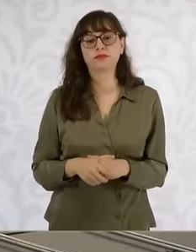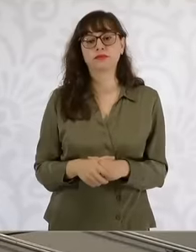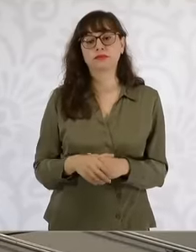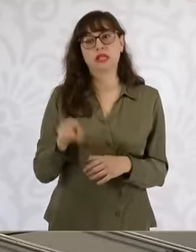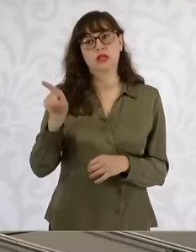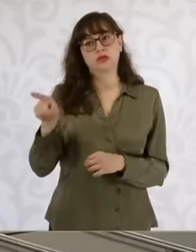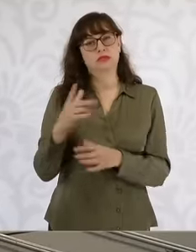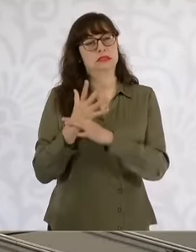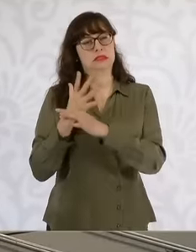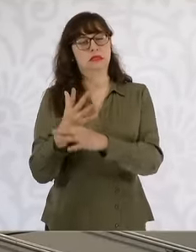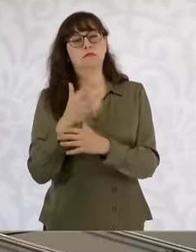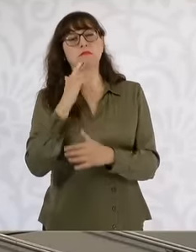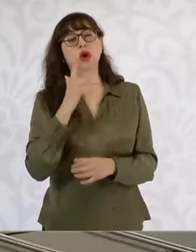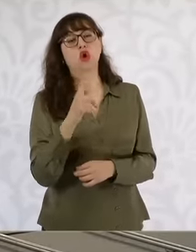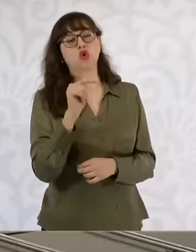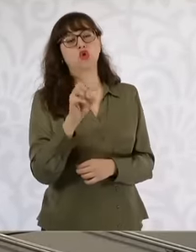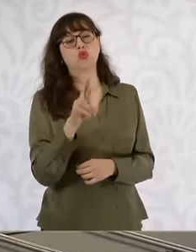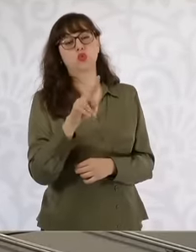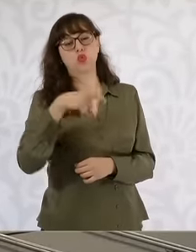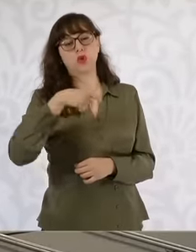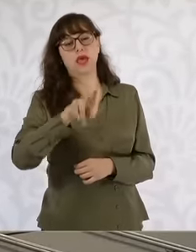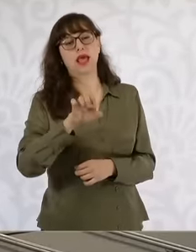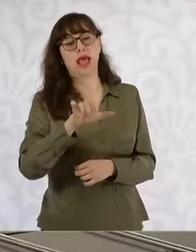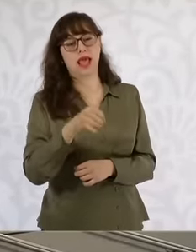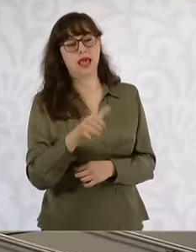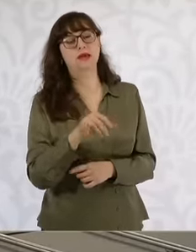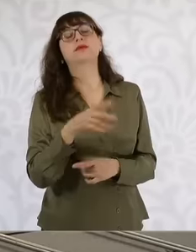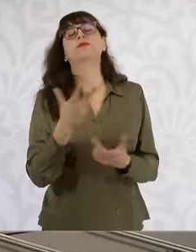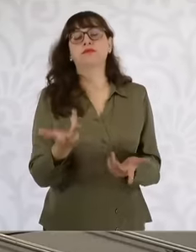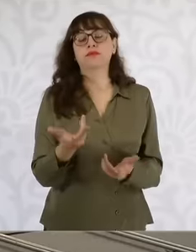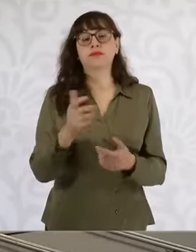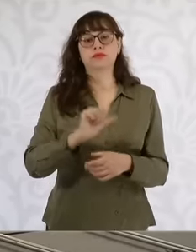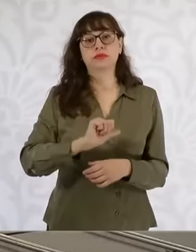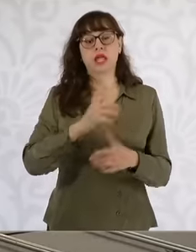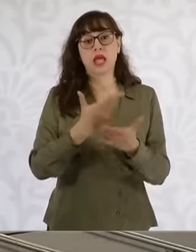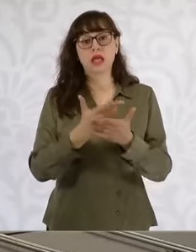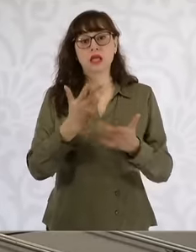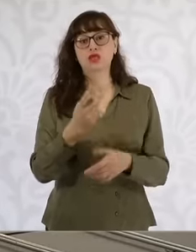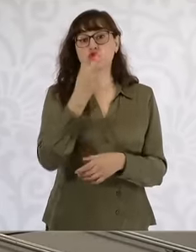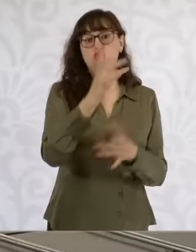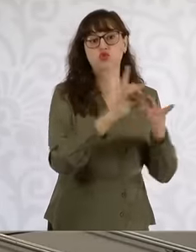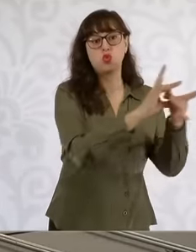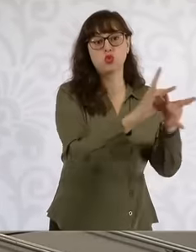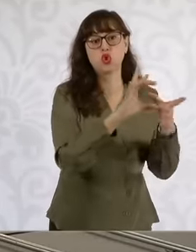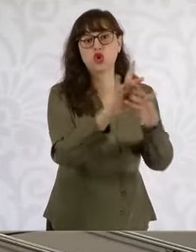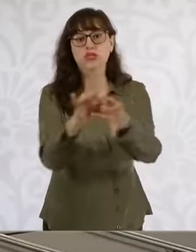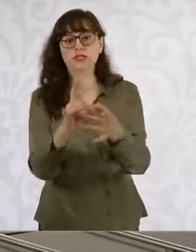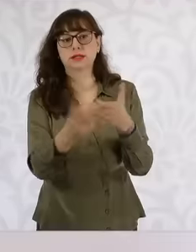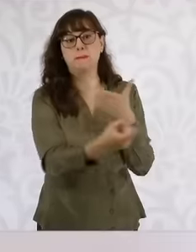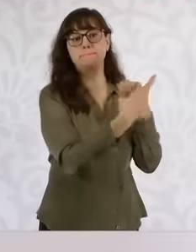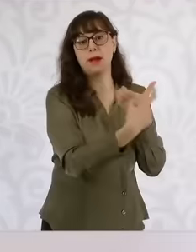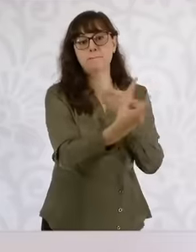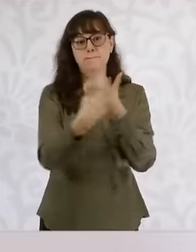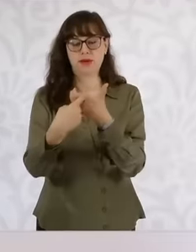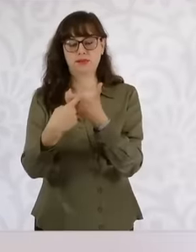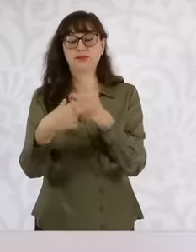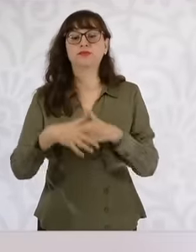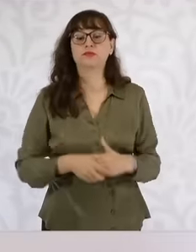les denomine, y las dos organizaciones regionales que les he comentado. Ahora, sus